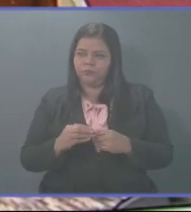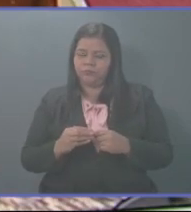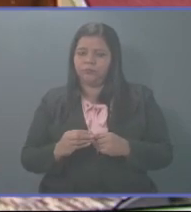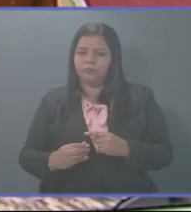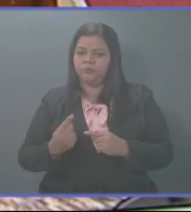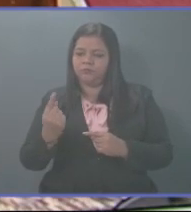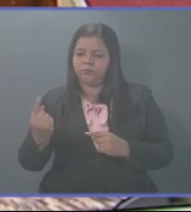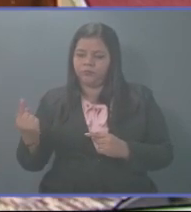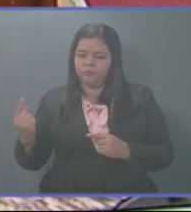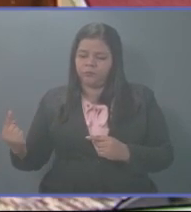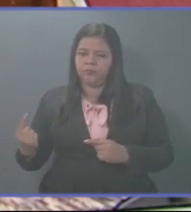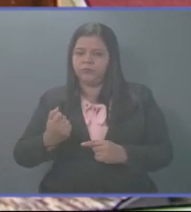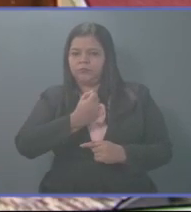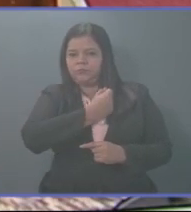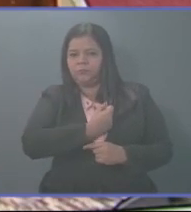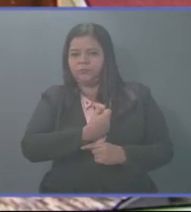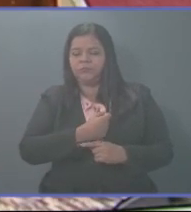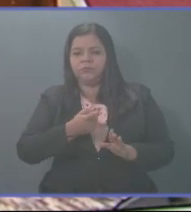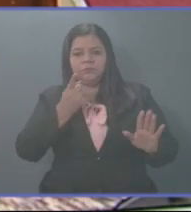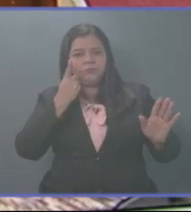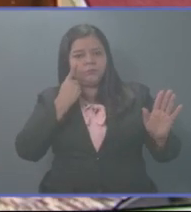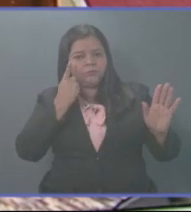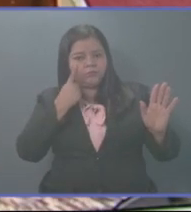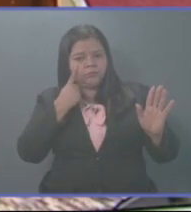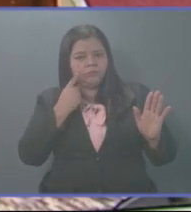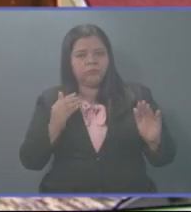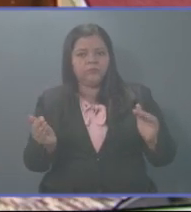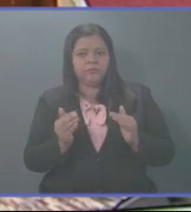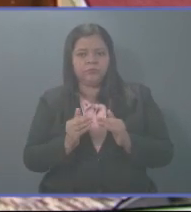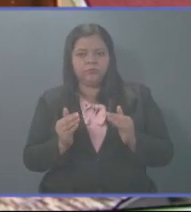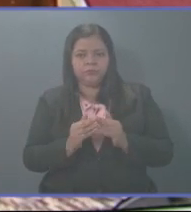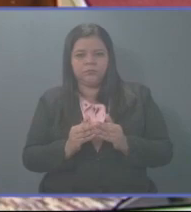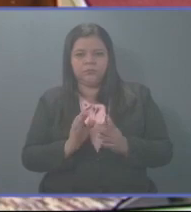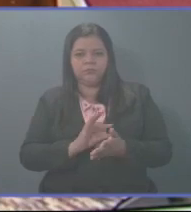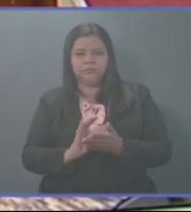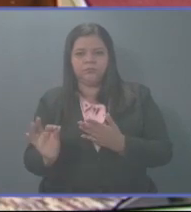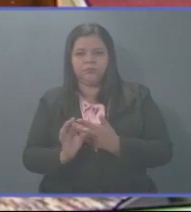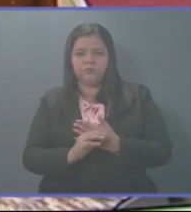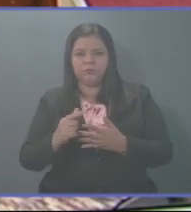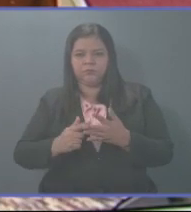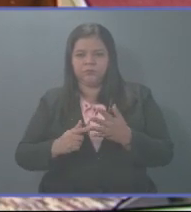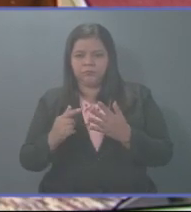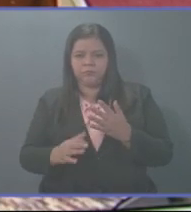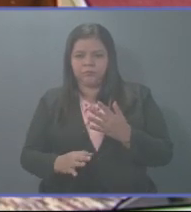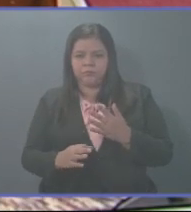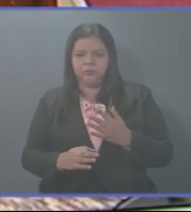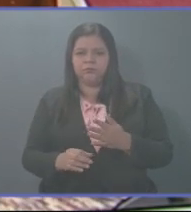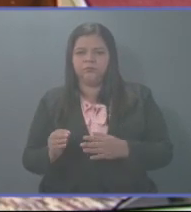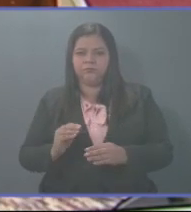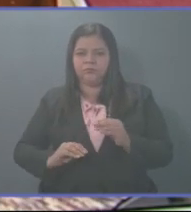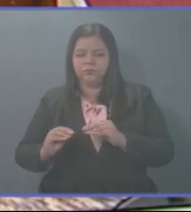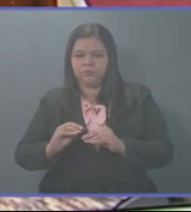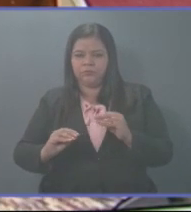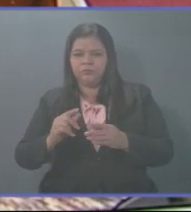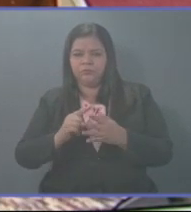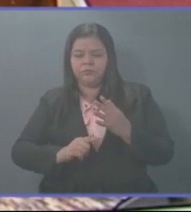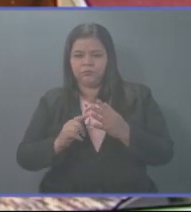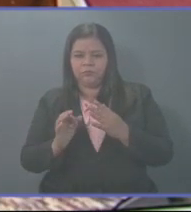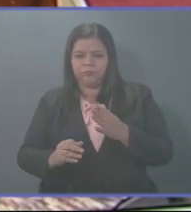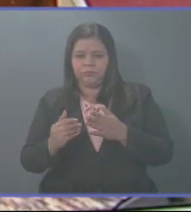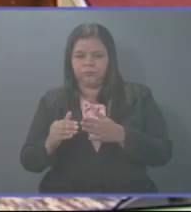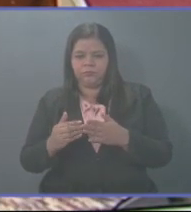Víctimas y Testigos, así como por la omisión de emitir, elaborar y o promover leyes